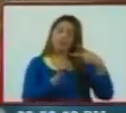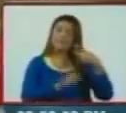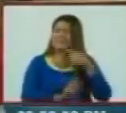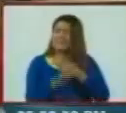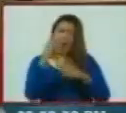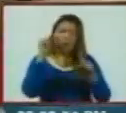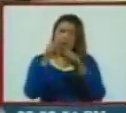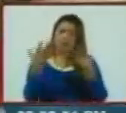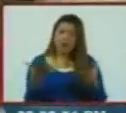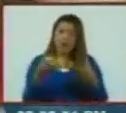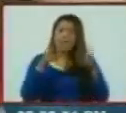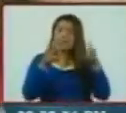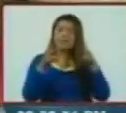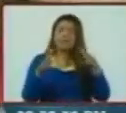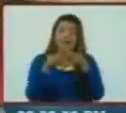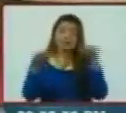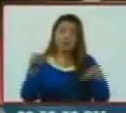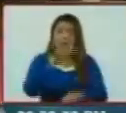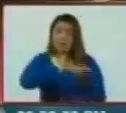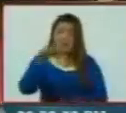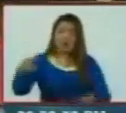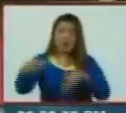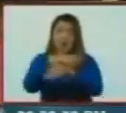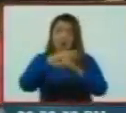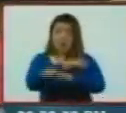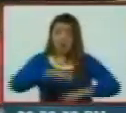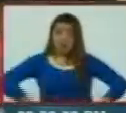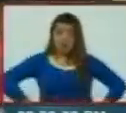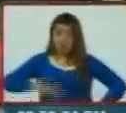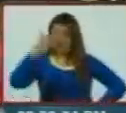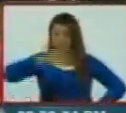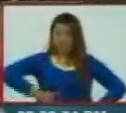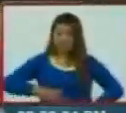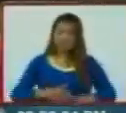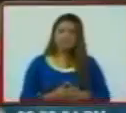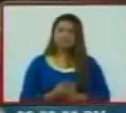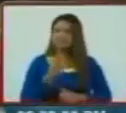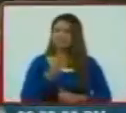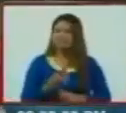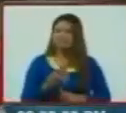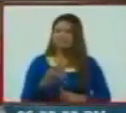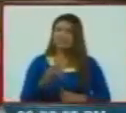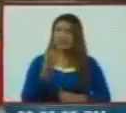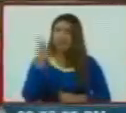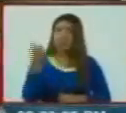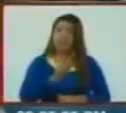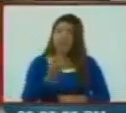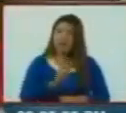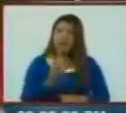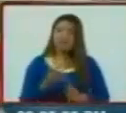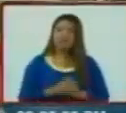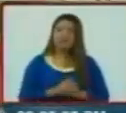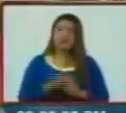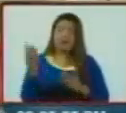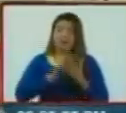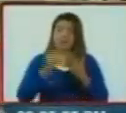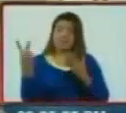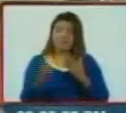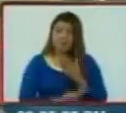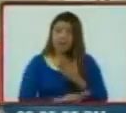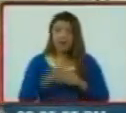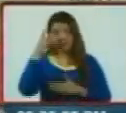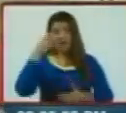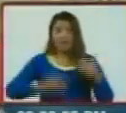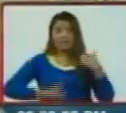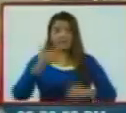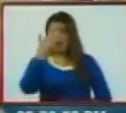objetivo asesinar a los efectivos de la Guardia Nacional Bolivariana mediante acciones de emboscadas. Operaciones vividas este miércoles en Los